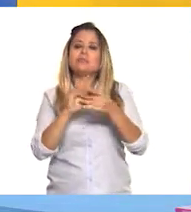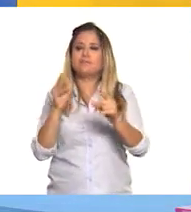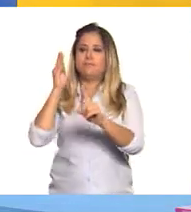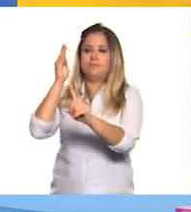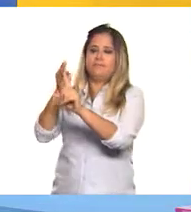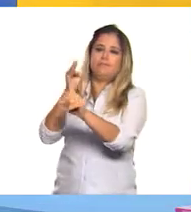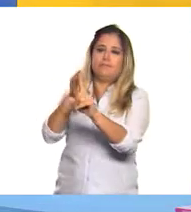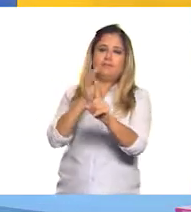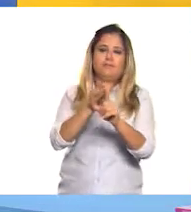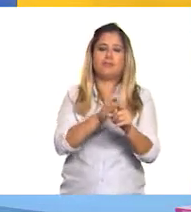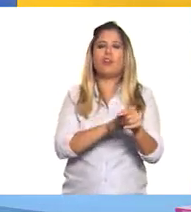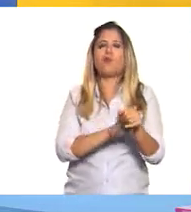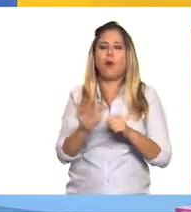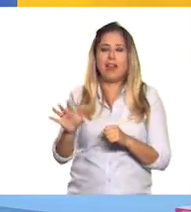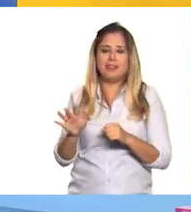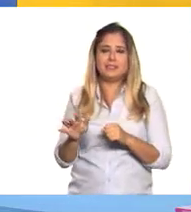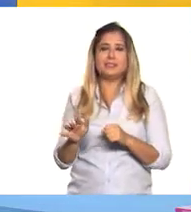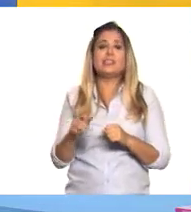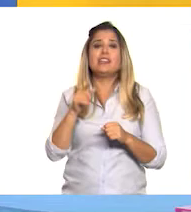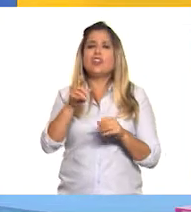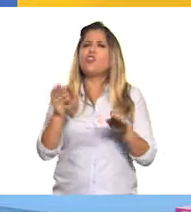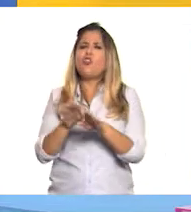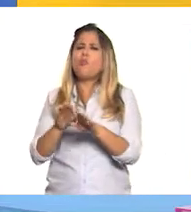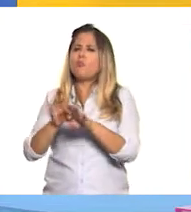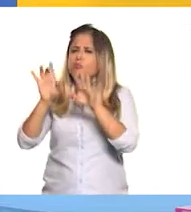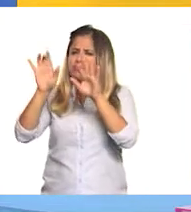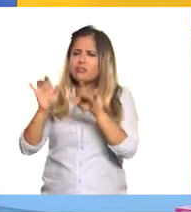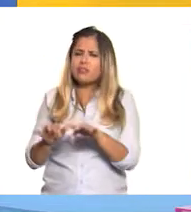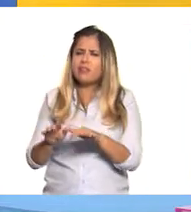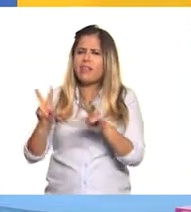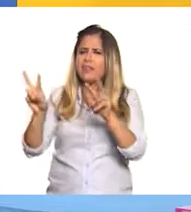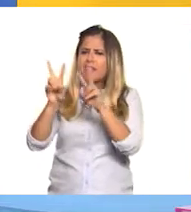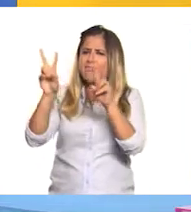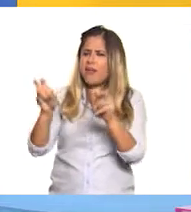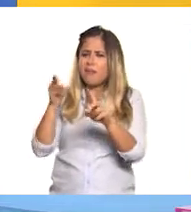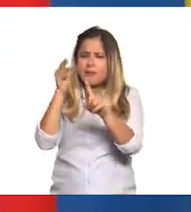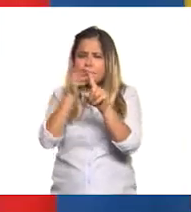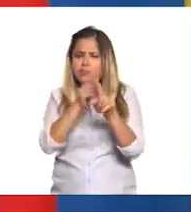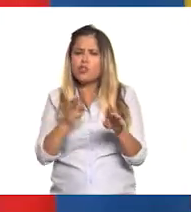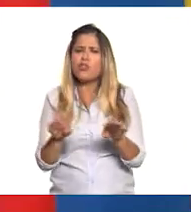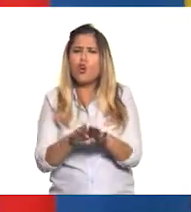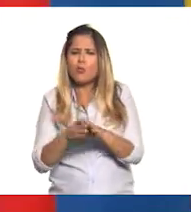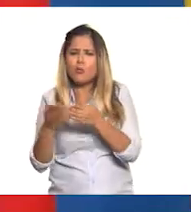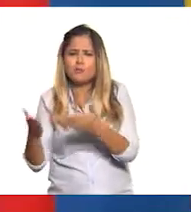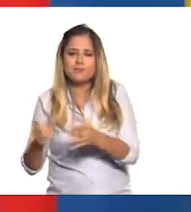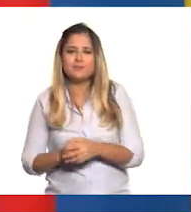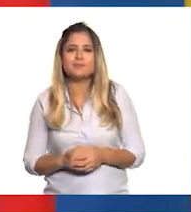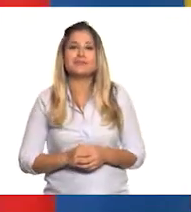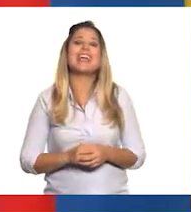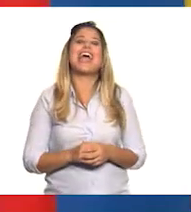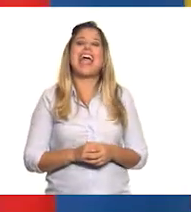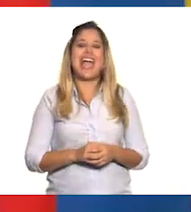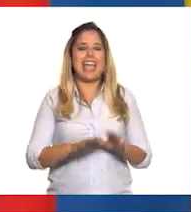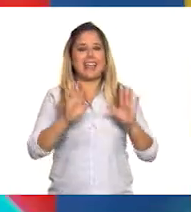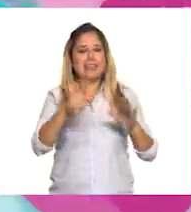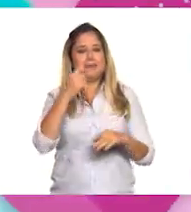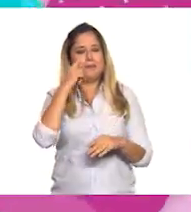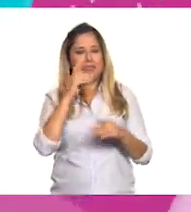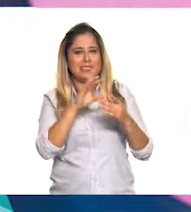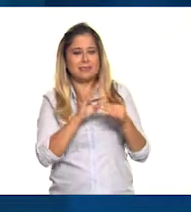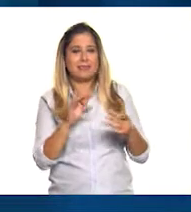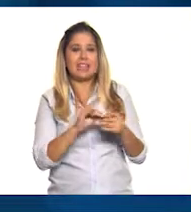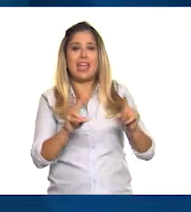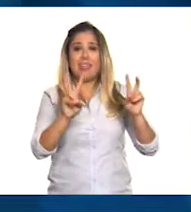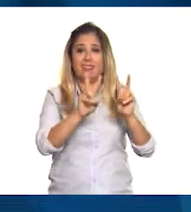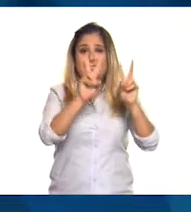destinatarios. Ahora bien, ¿cómo redactarías el tema y los destinatarios? Ah, pues de la siguiente forma, maestro. El